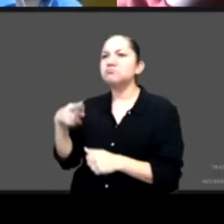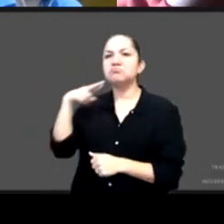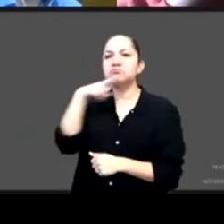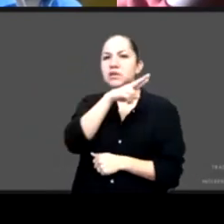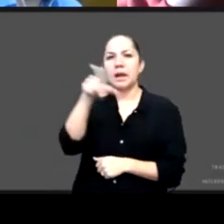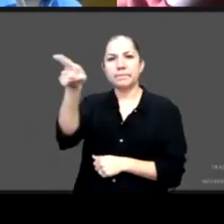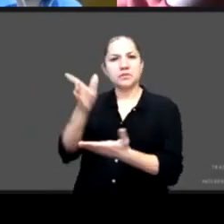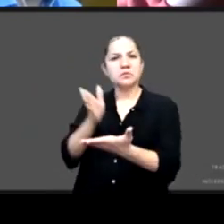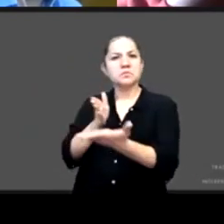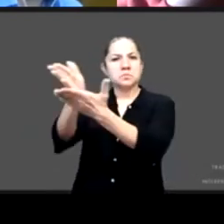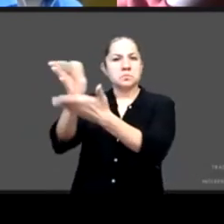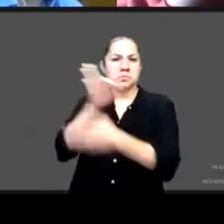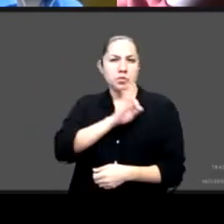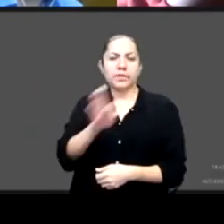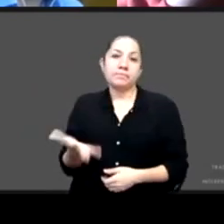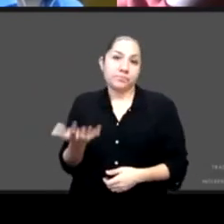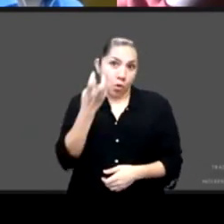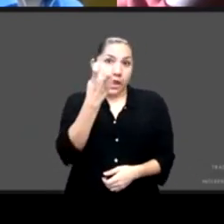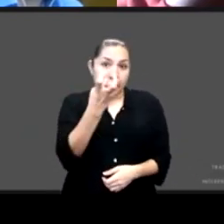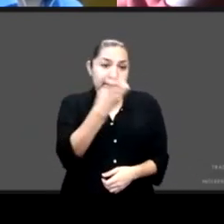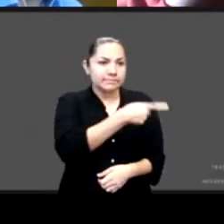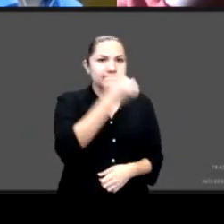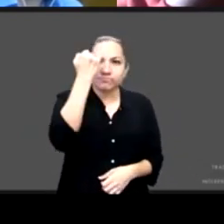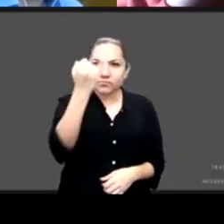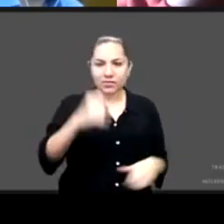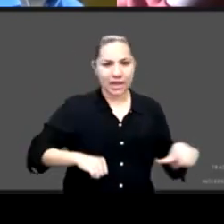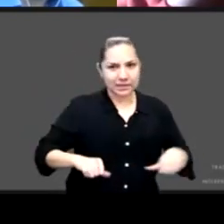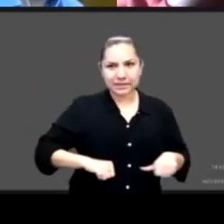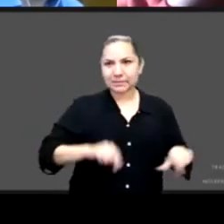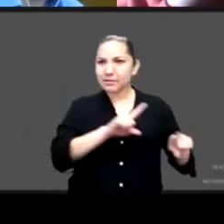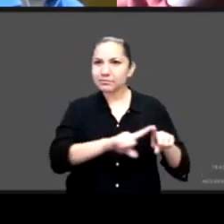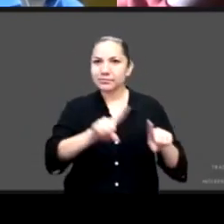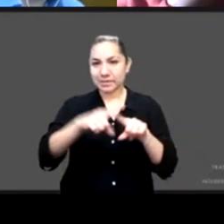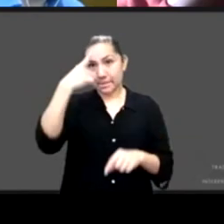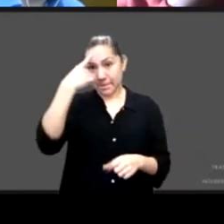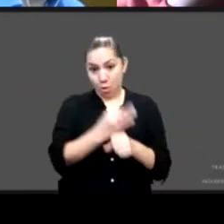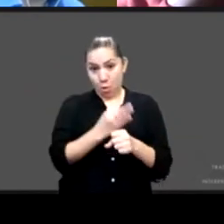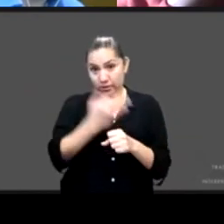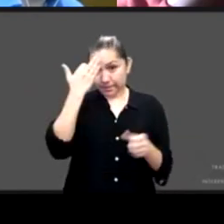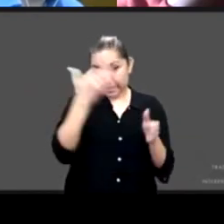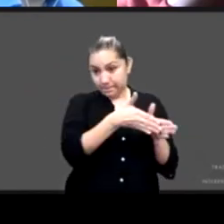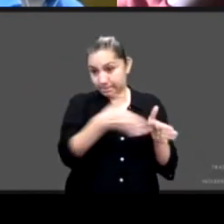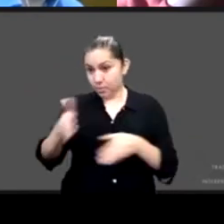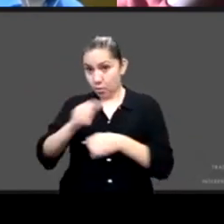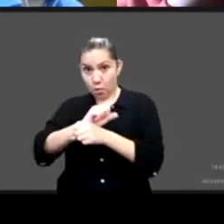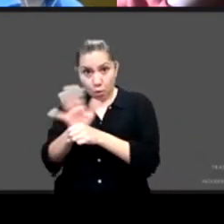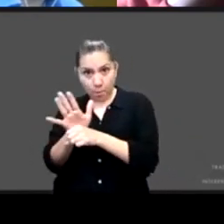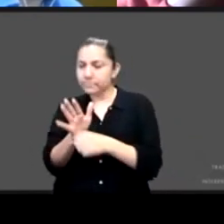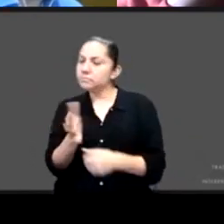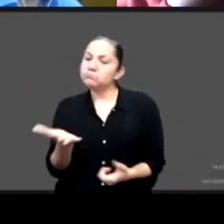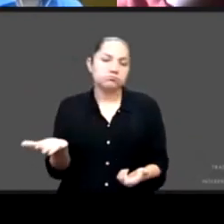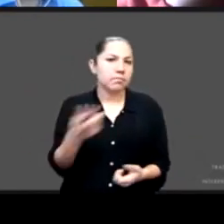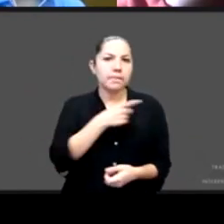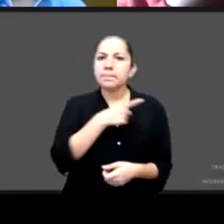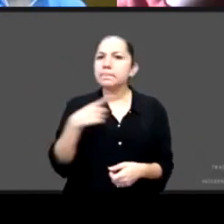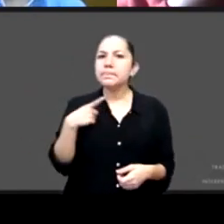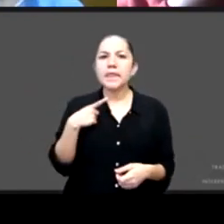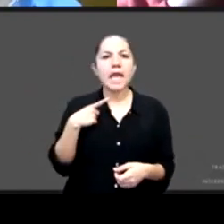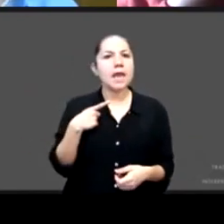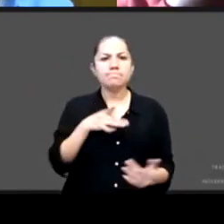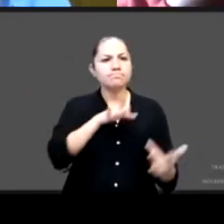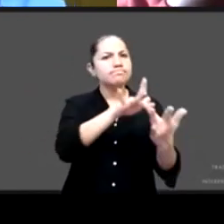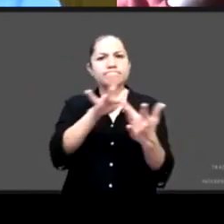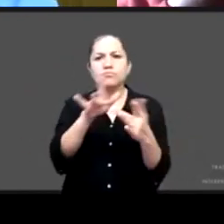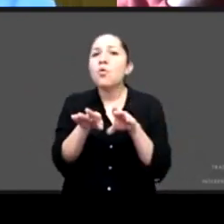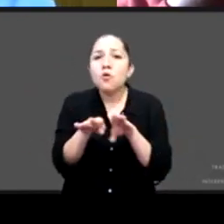esfuerzos son cómo abrir los espacios de diálogo durante la contingencia, pues se tienen que abrir en redes sociales, es la única manera. Y